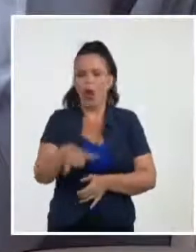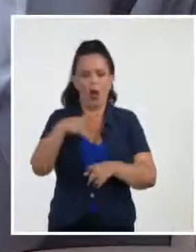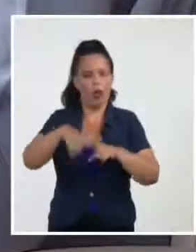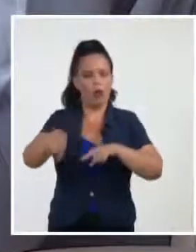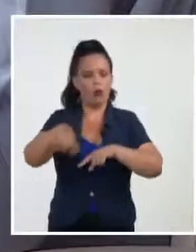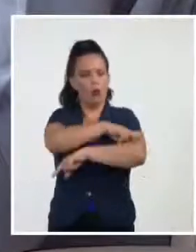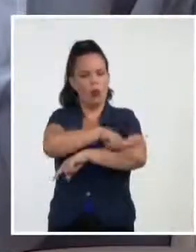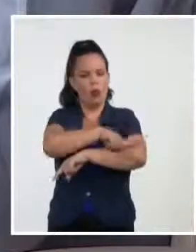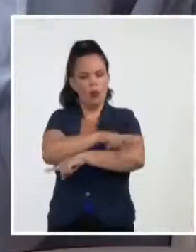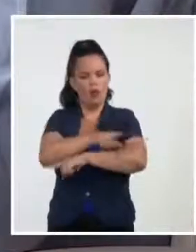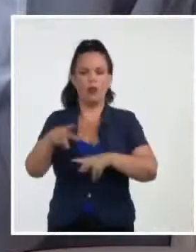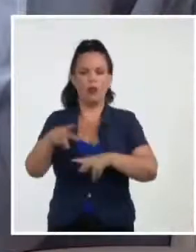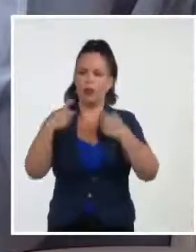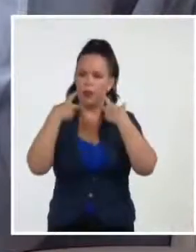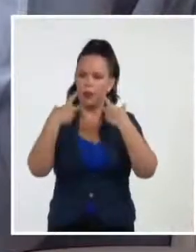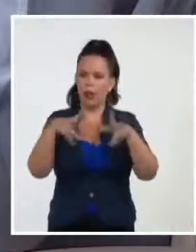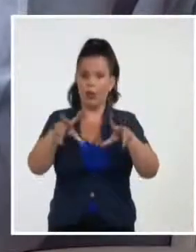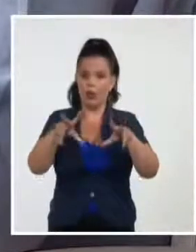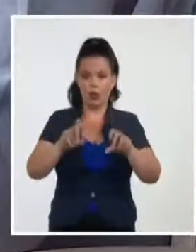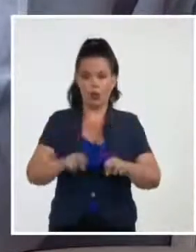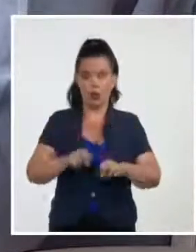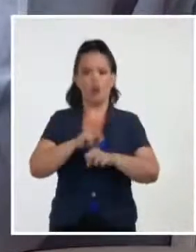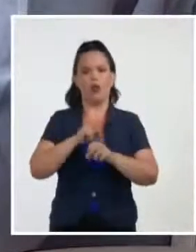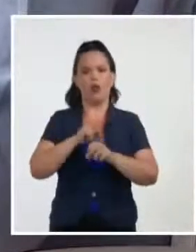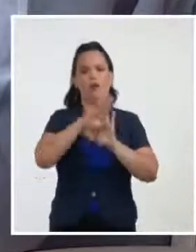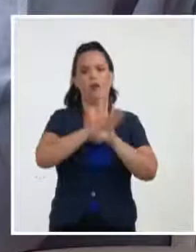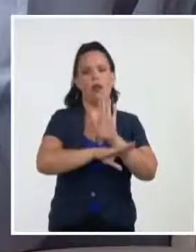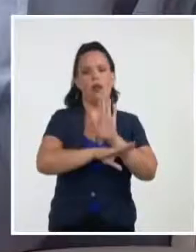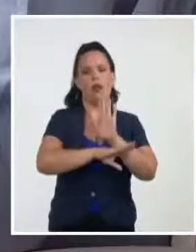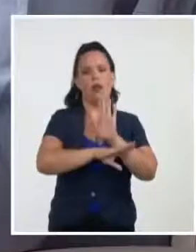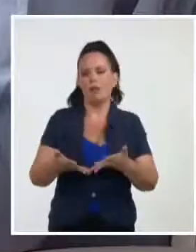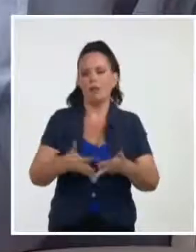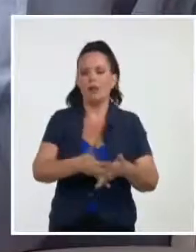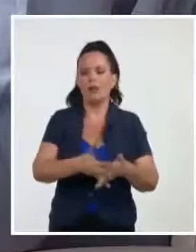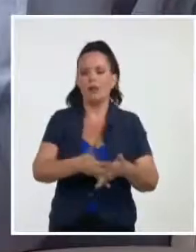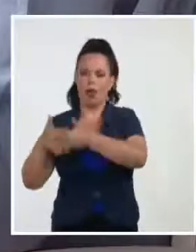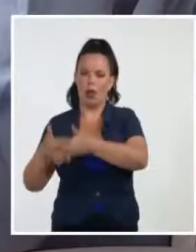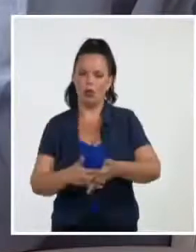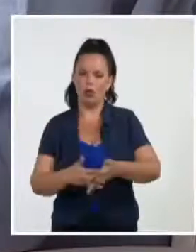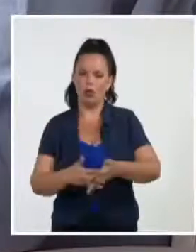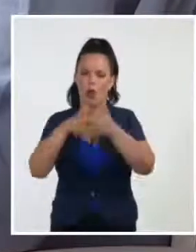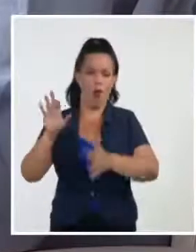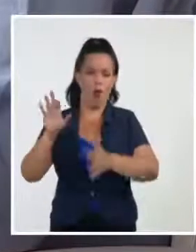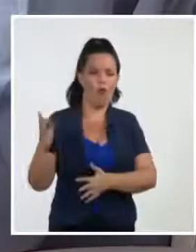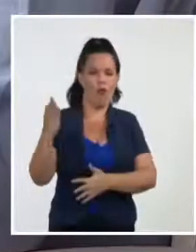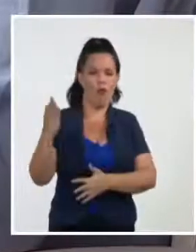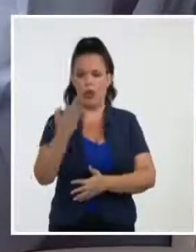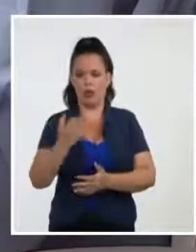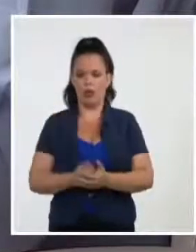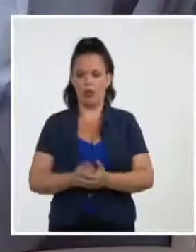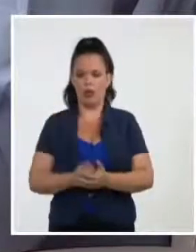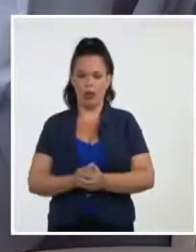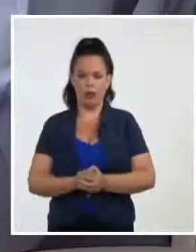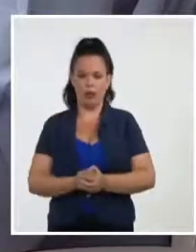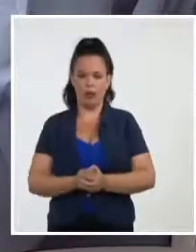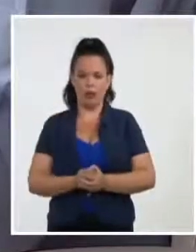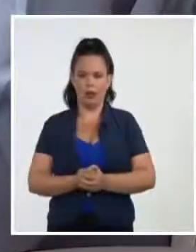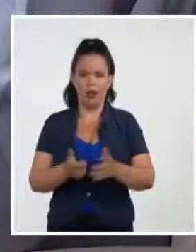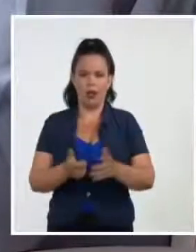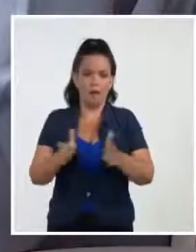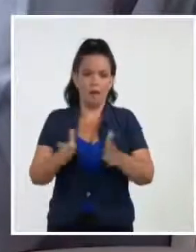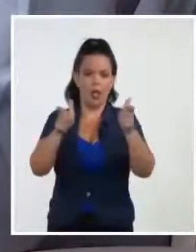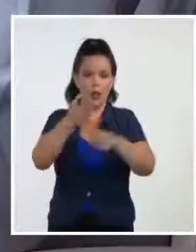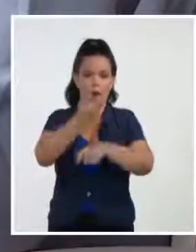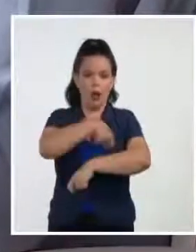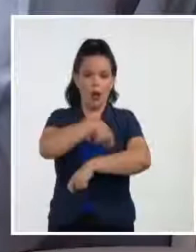países que son los que más avanzan la vacunación. No hablemos de lo que está ocurriendo en el mundo, donde la mayor parte de la población mundial no se ha